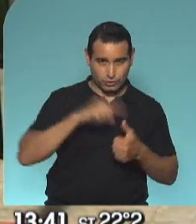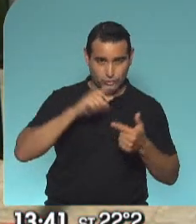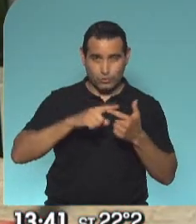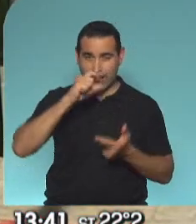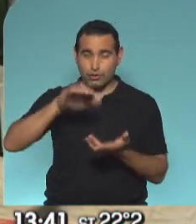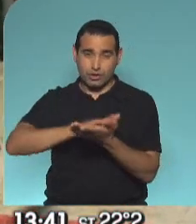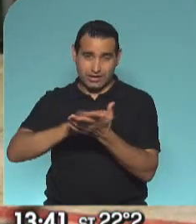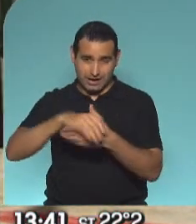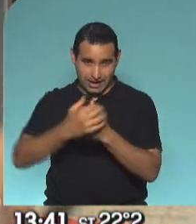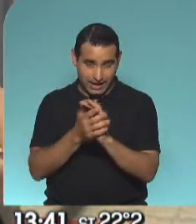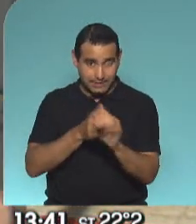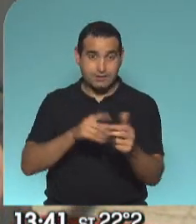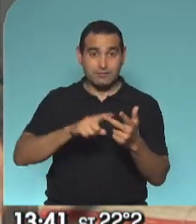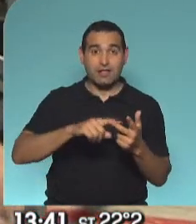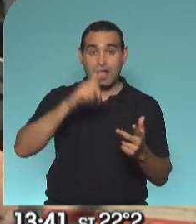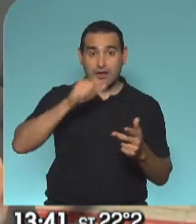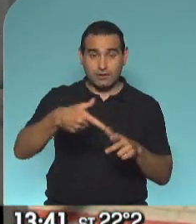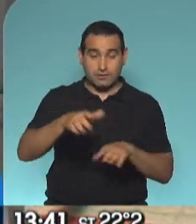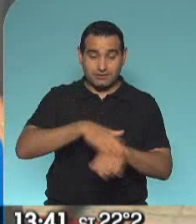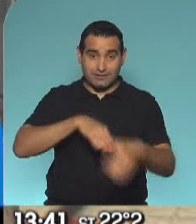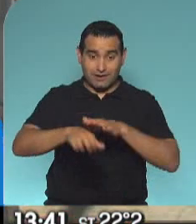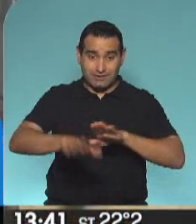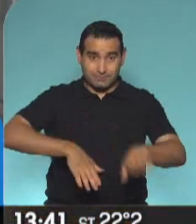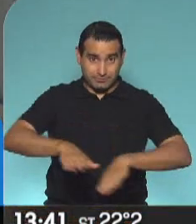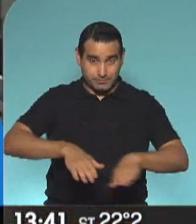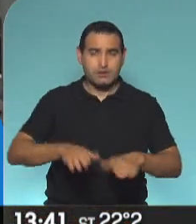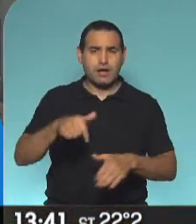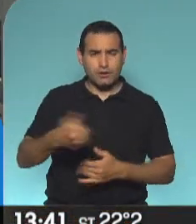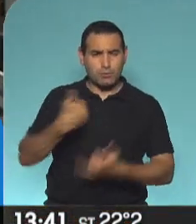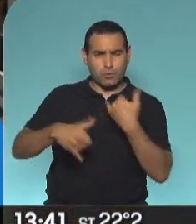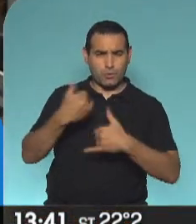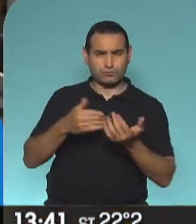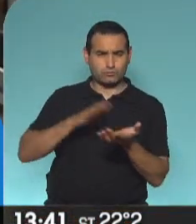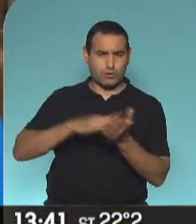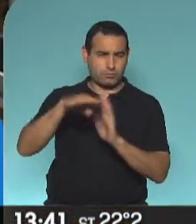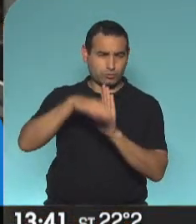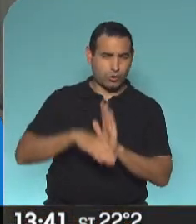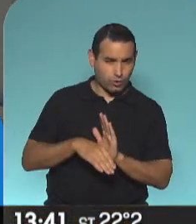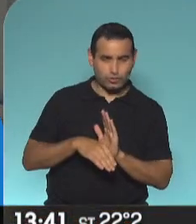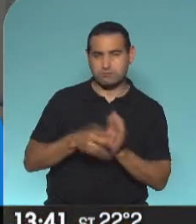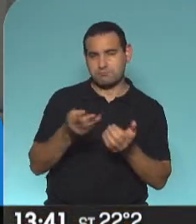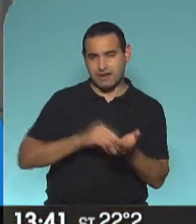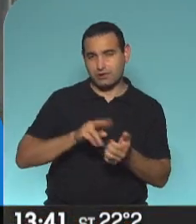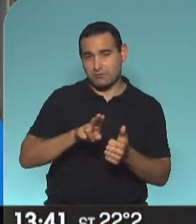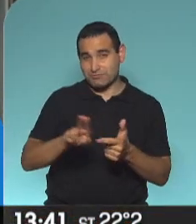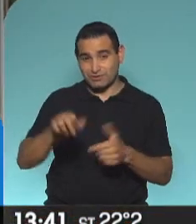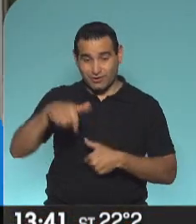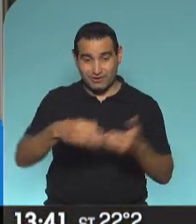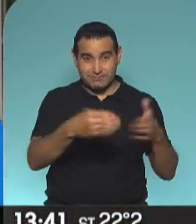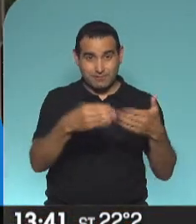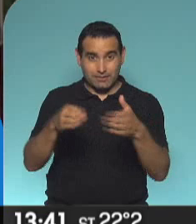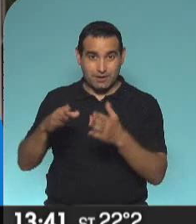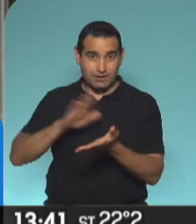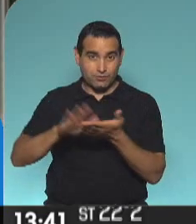alcohol en gel en las manos, nos pusieron alcohol en la suela de los zapatos. Pero para contarnos más sobre esta situación y estas habilitaciones que están viviendo en esta nueva